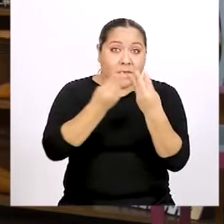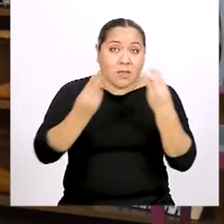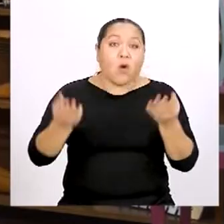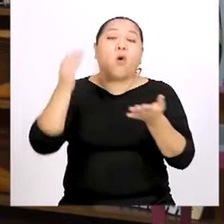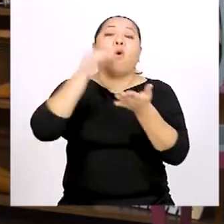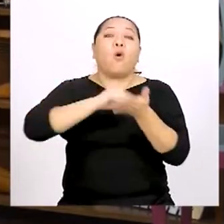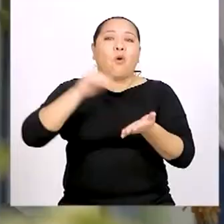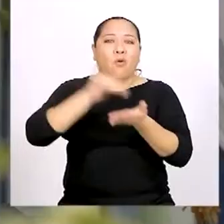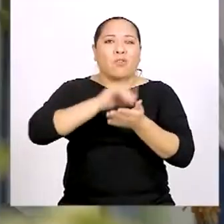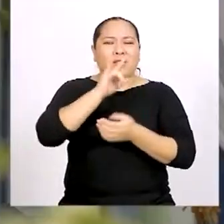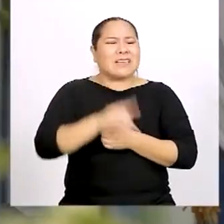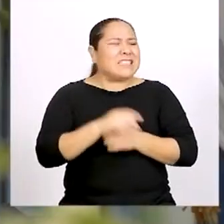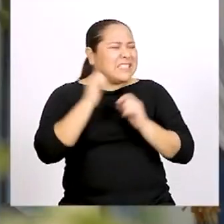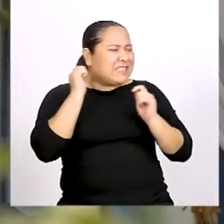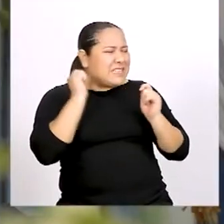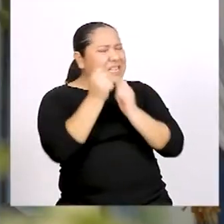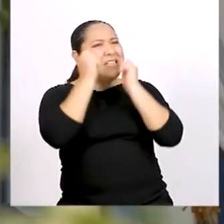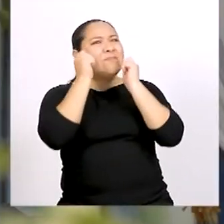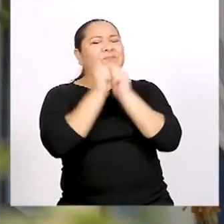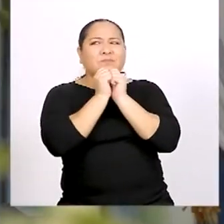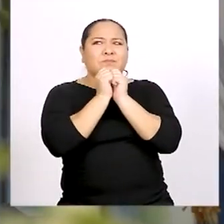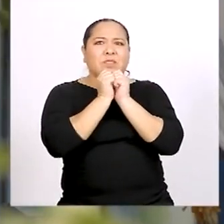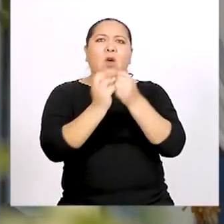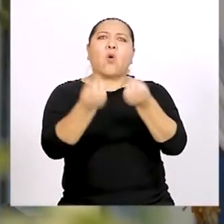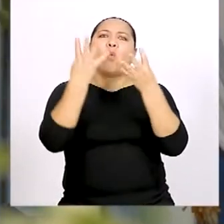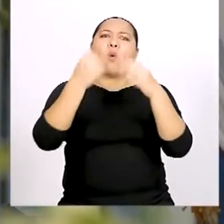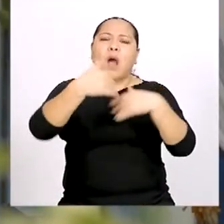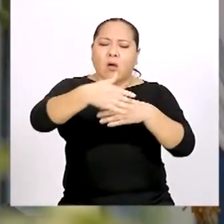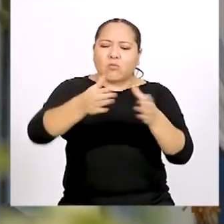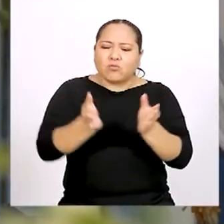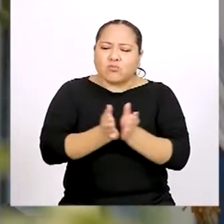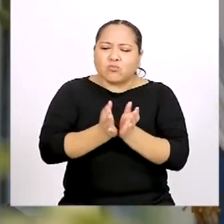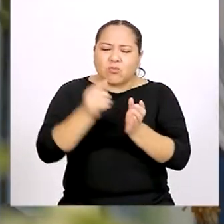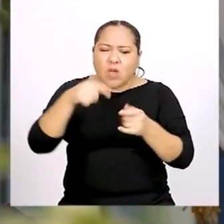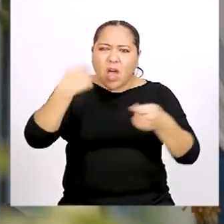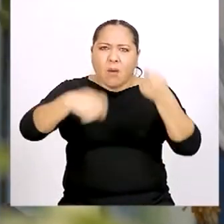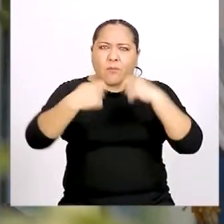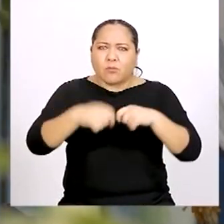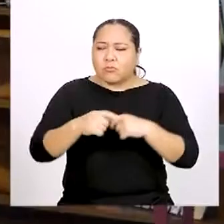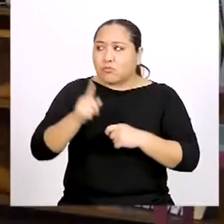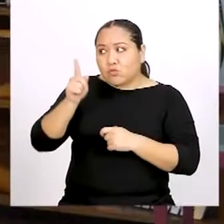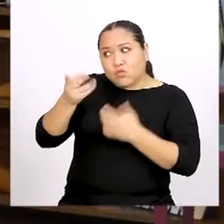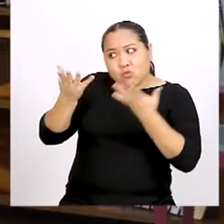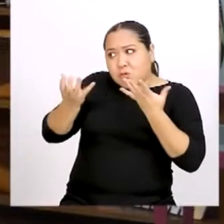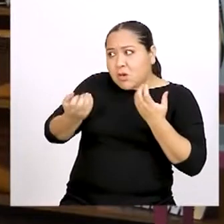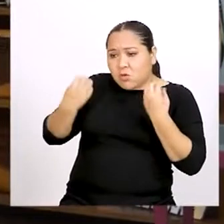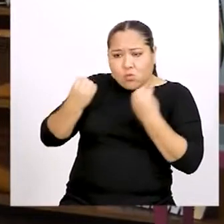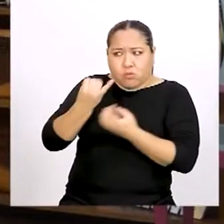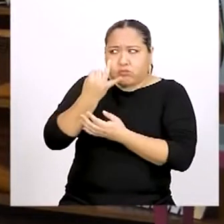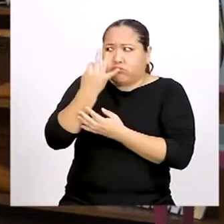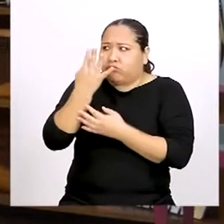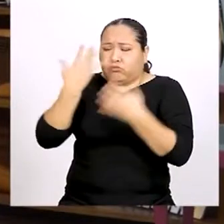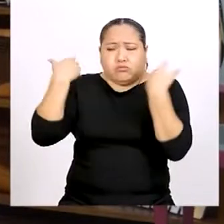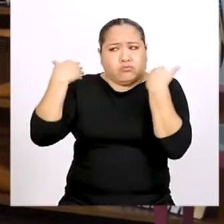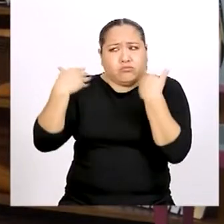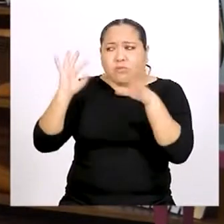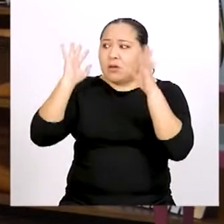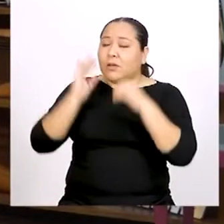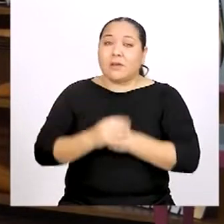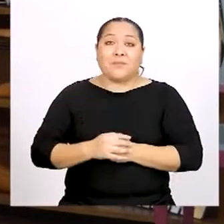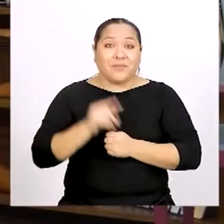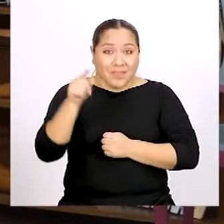materiales reutilizados. ¡Chirrín! ¿Y cuántos tambores puedo hacer? La cantidad que tú quieras,